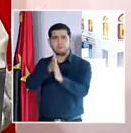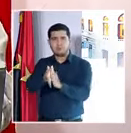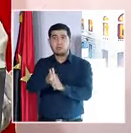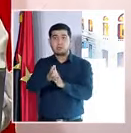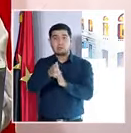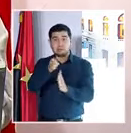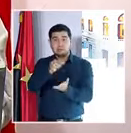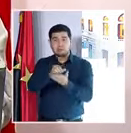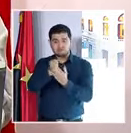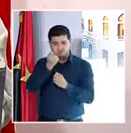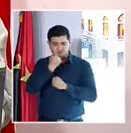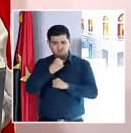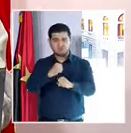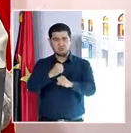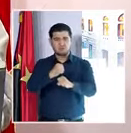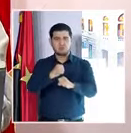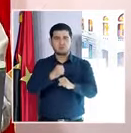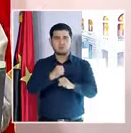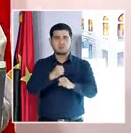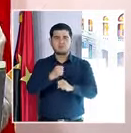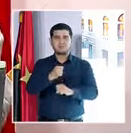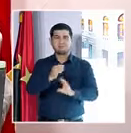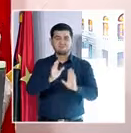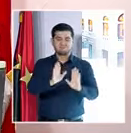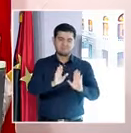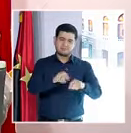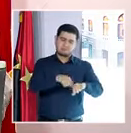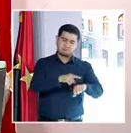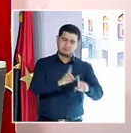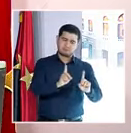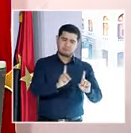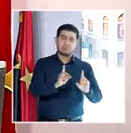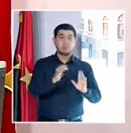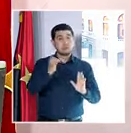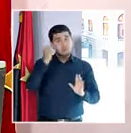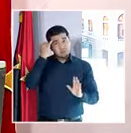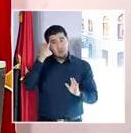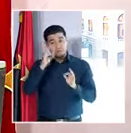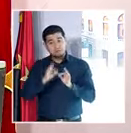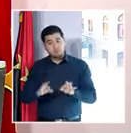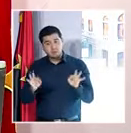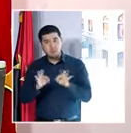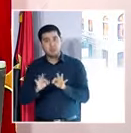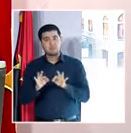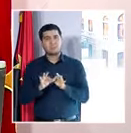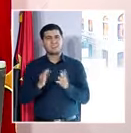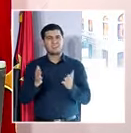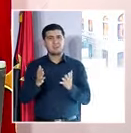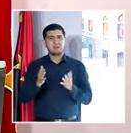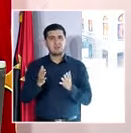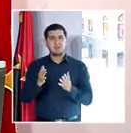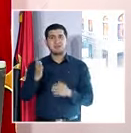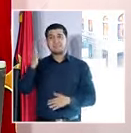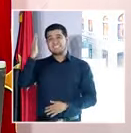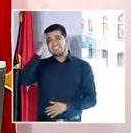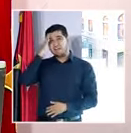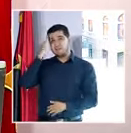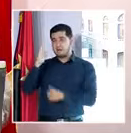nosotros. Tenemos un gran reto: construir una agenda que permita ser